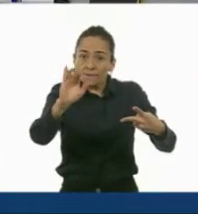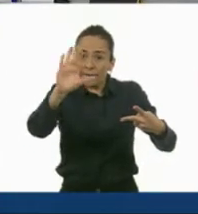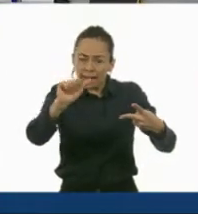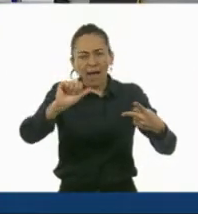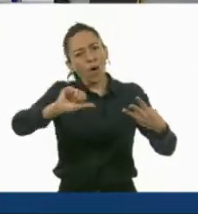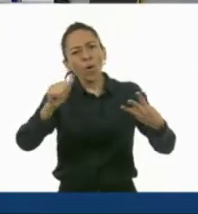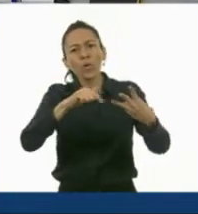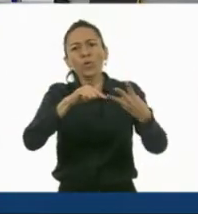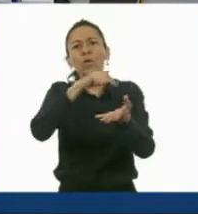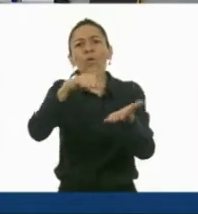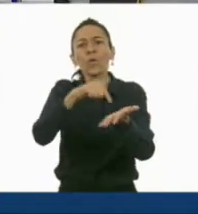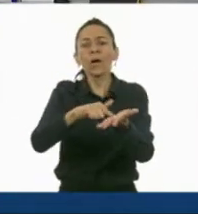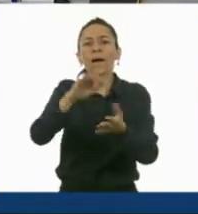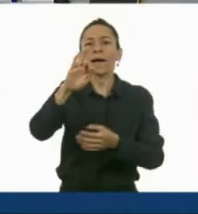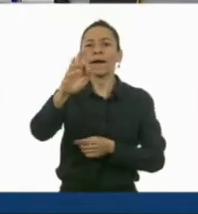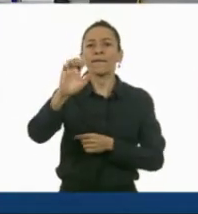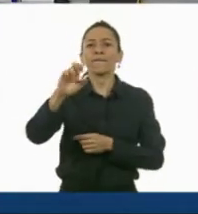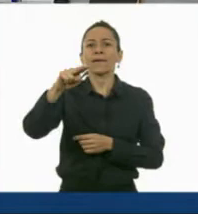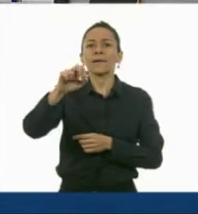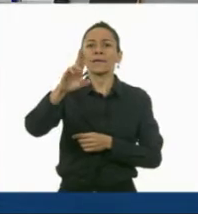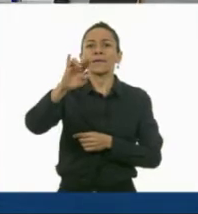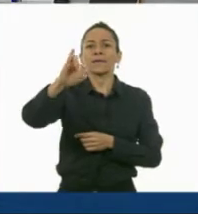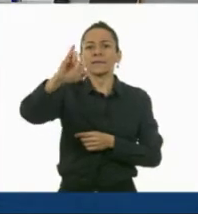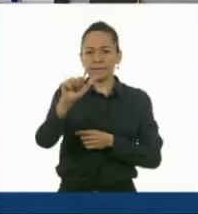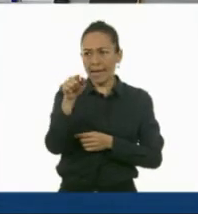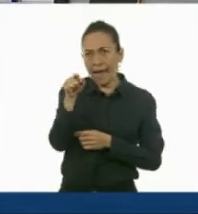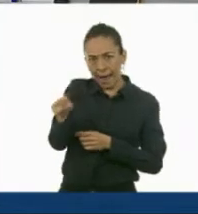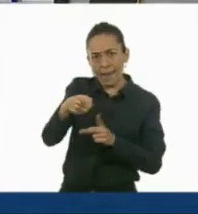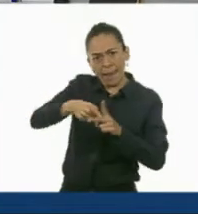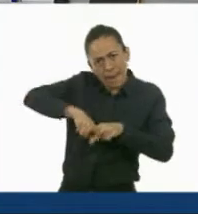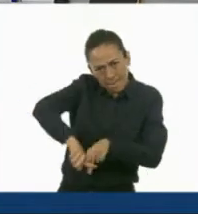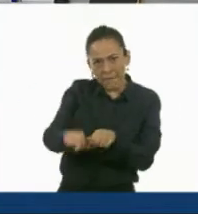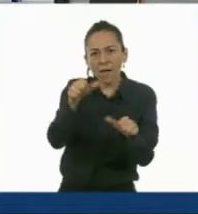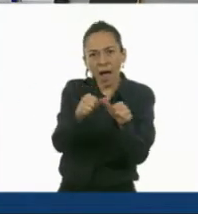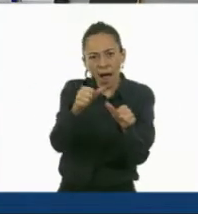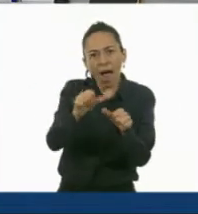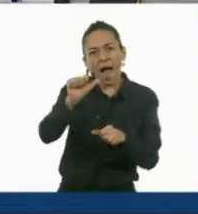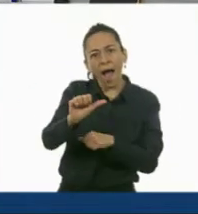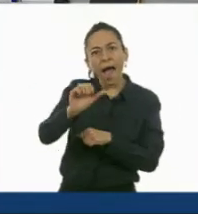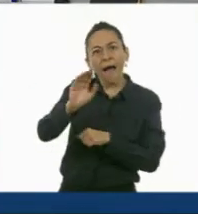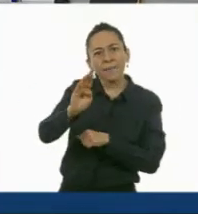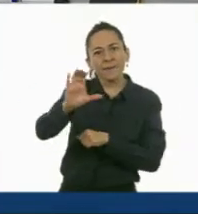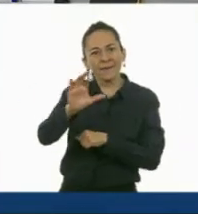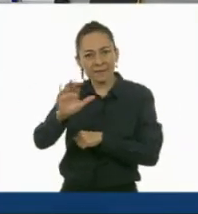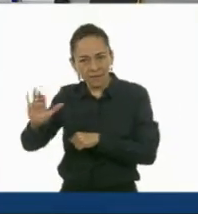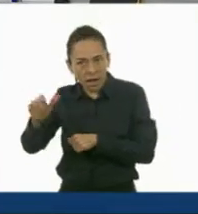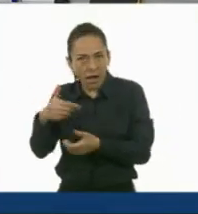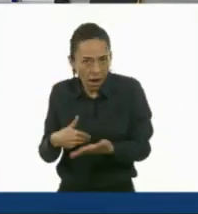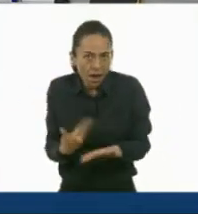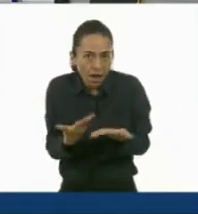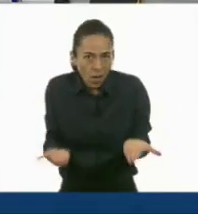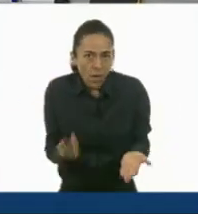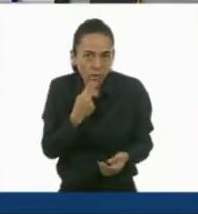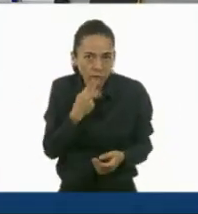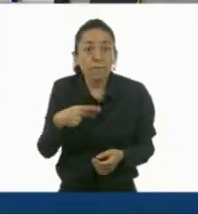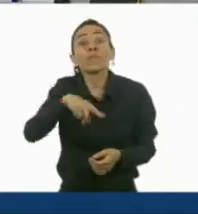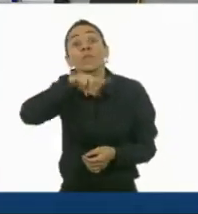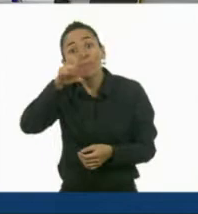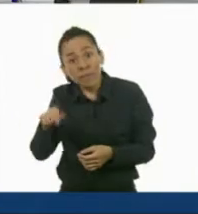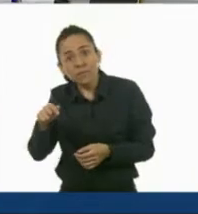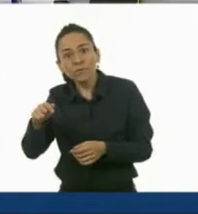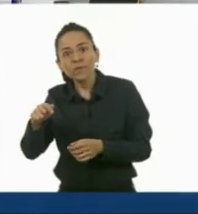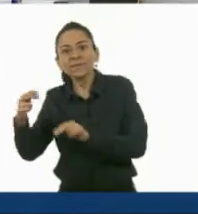se creó el alfabeto que utilizamos hoy en día y que después adoptaron los griegos. Y ese es el tipo